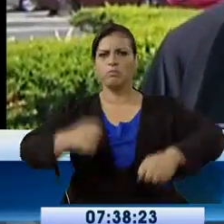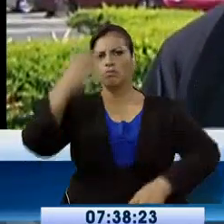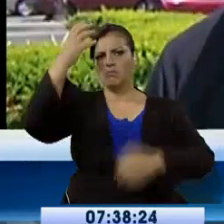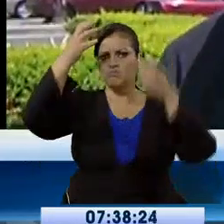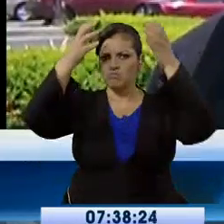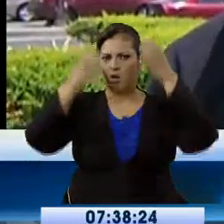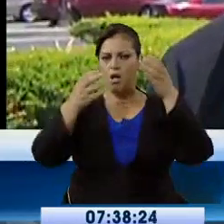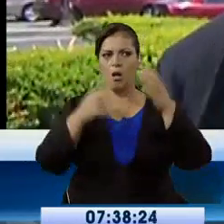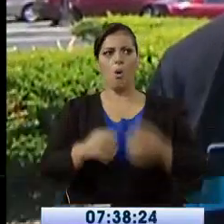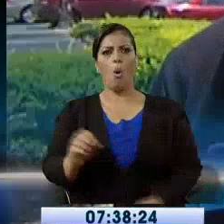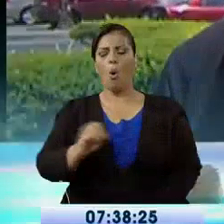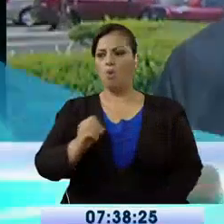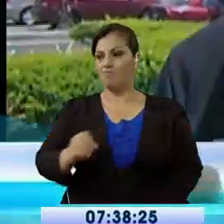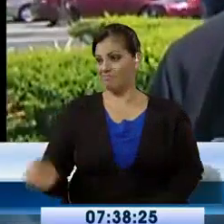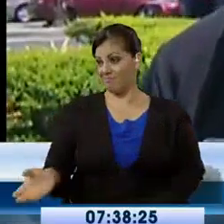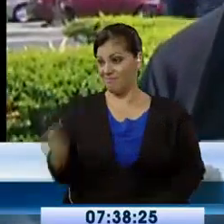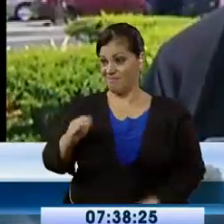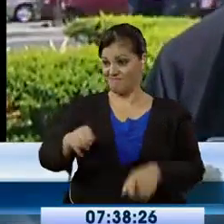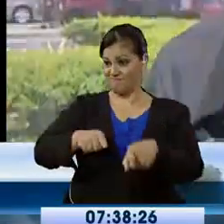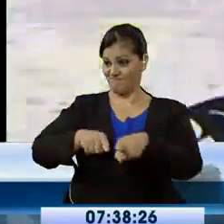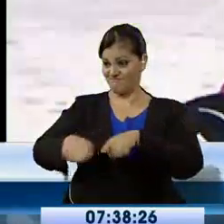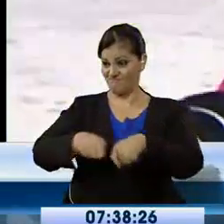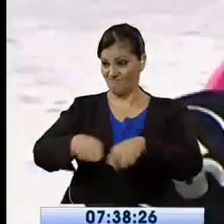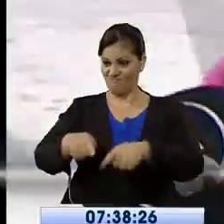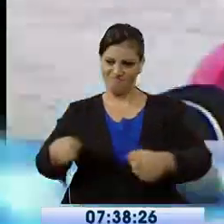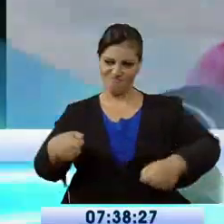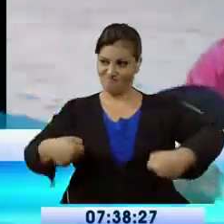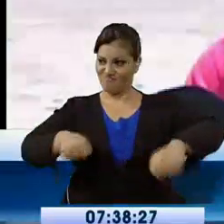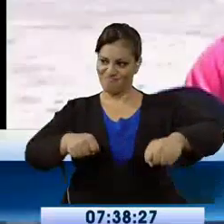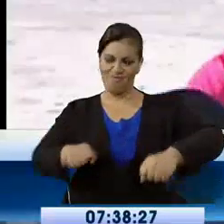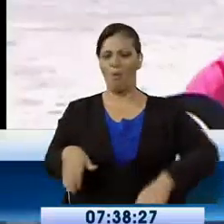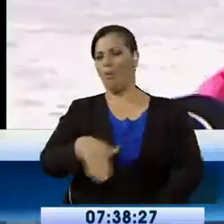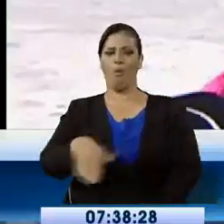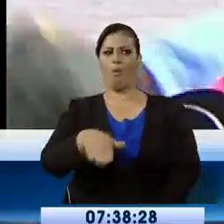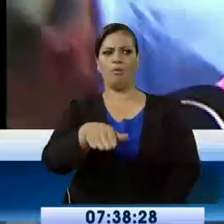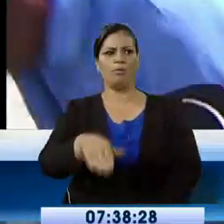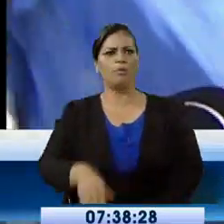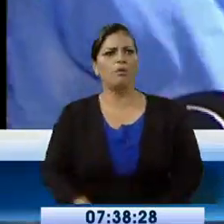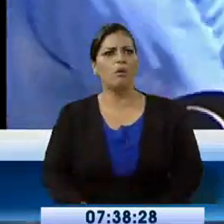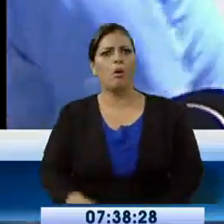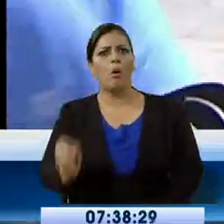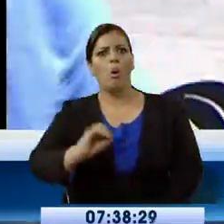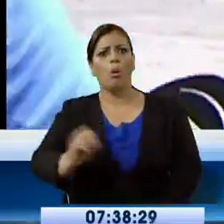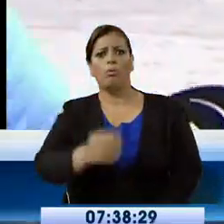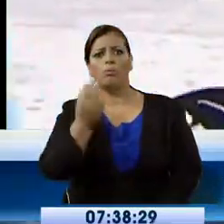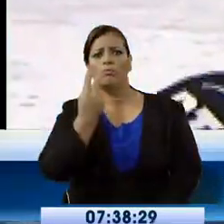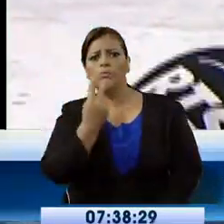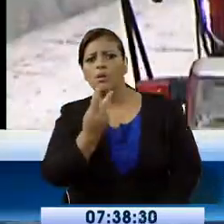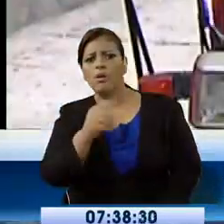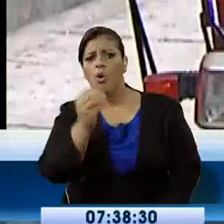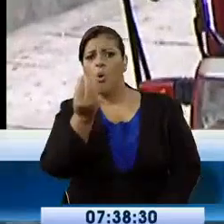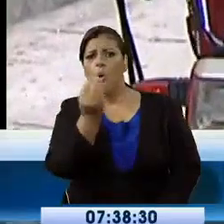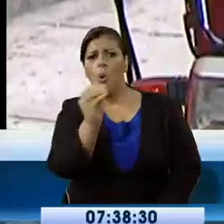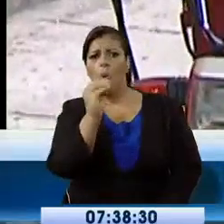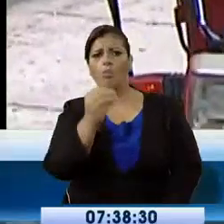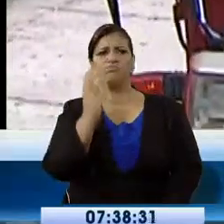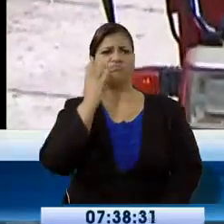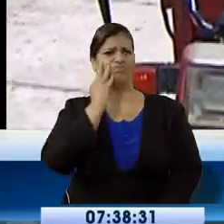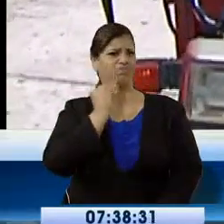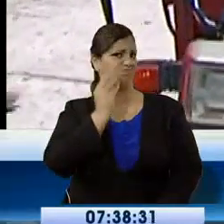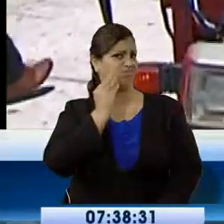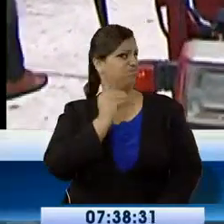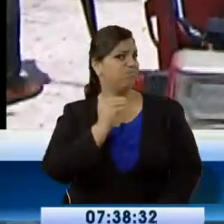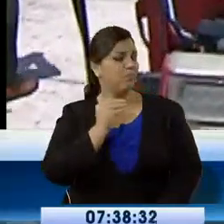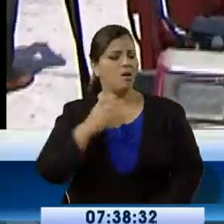una competencia en el que ellos ponen juego en nuestra vida. Porque van muy jóvenes, entonces eso genera que vayan muy rápido. Varios